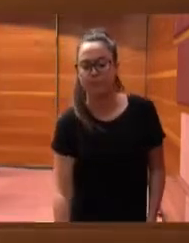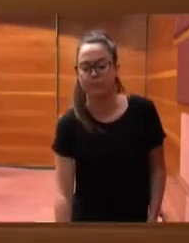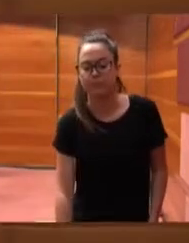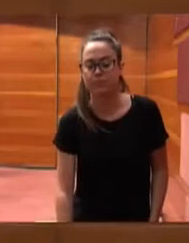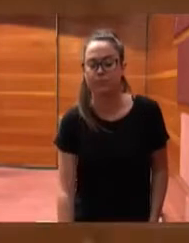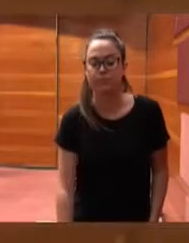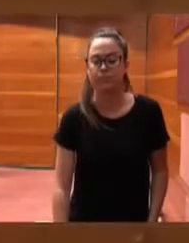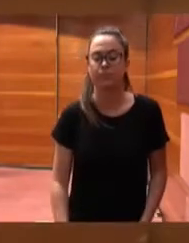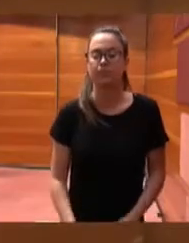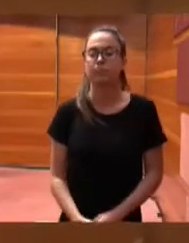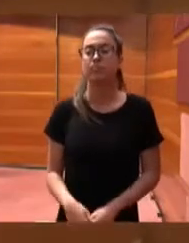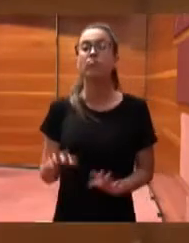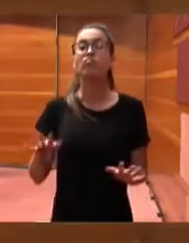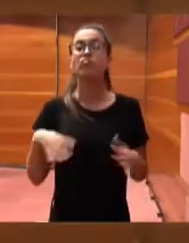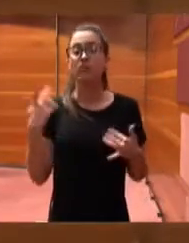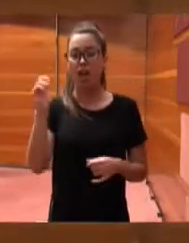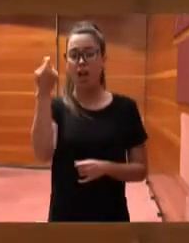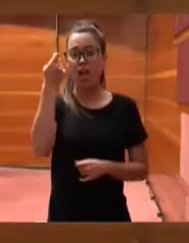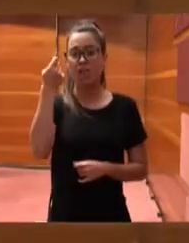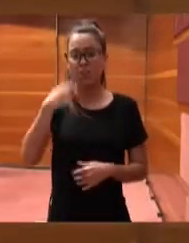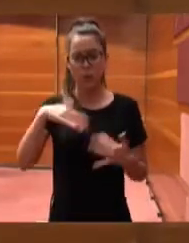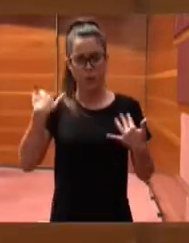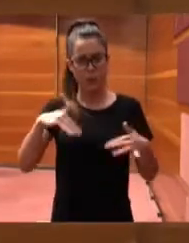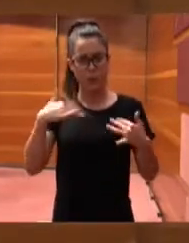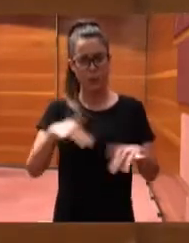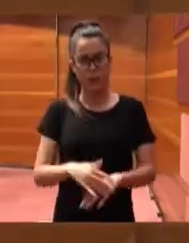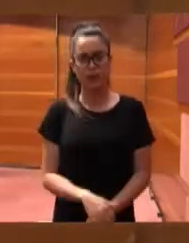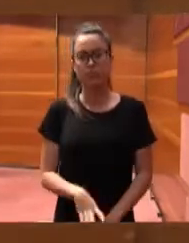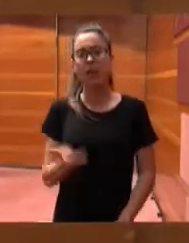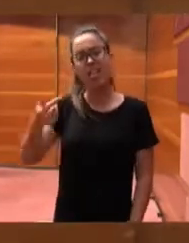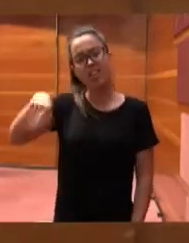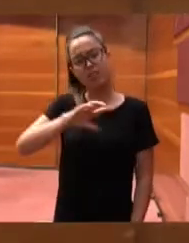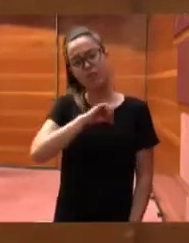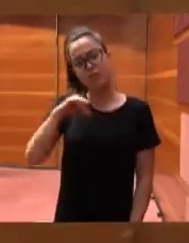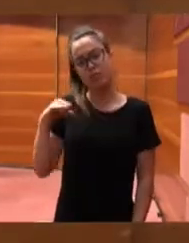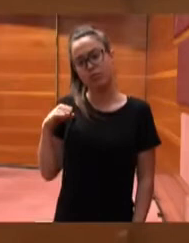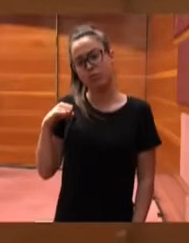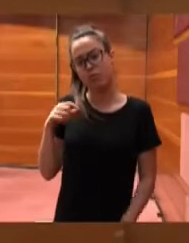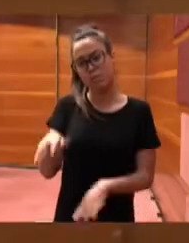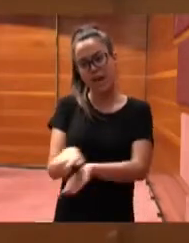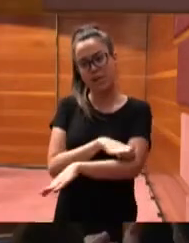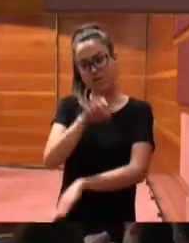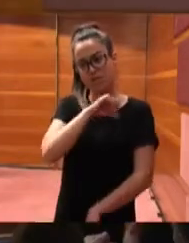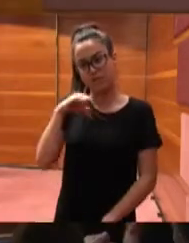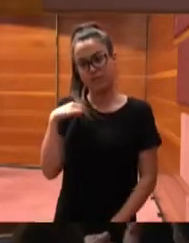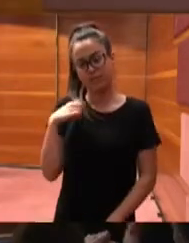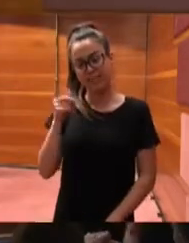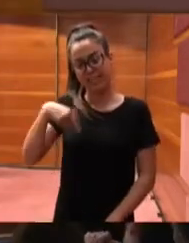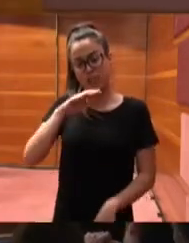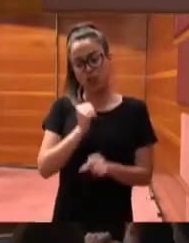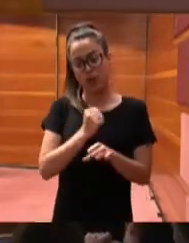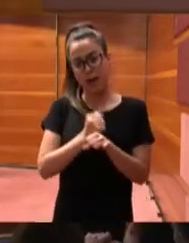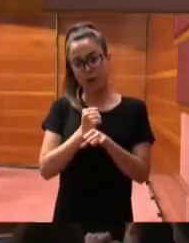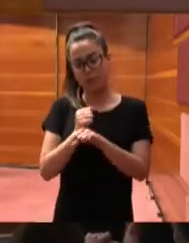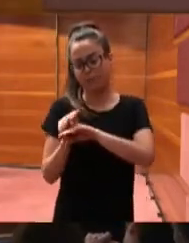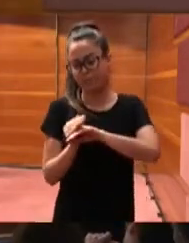Ole, un mérito, tela. Eran autónomos, la mayoría de ellos. Habían dejado sus